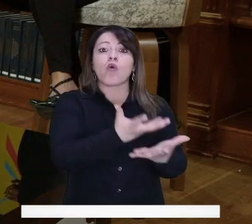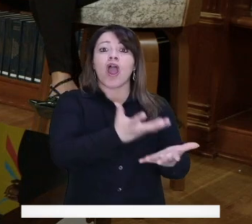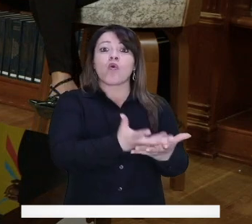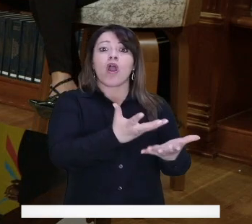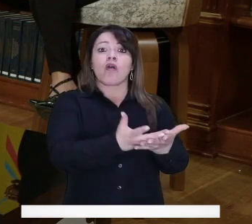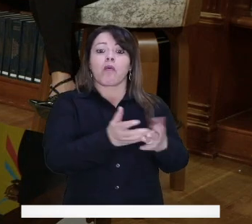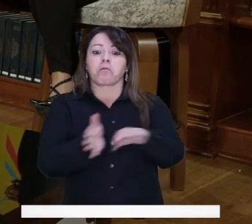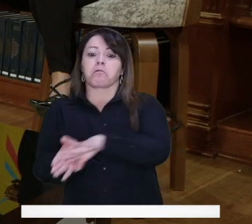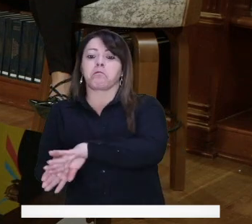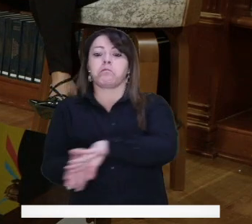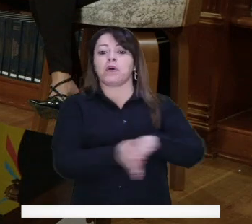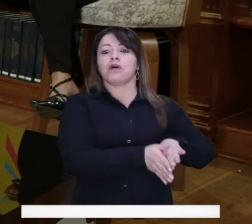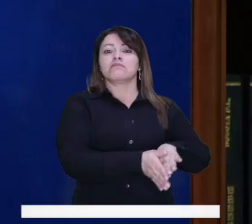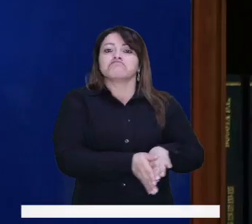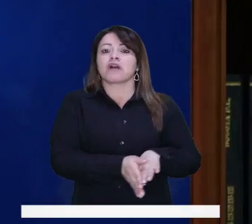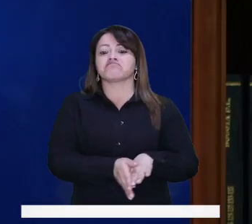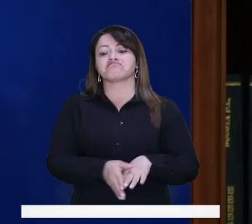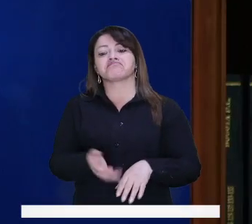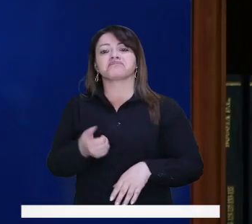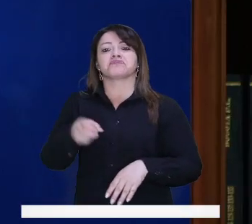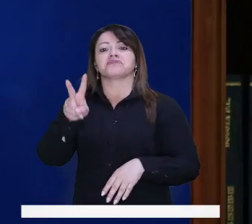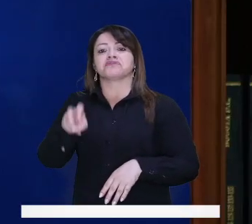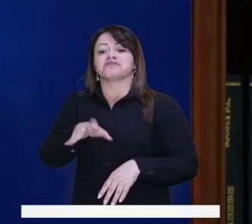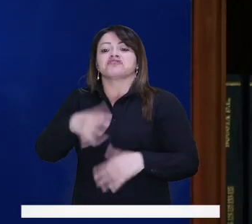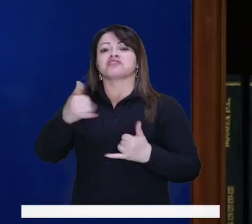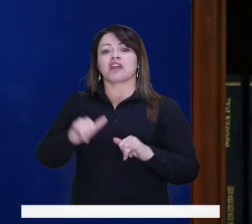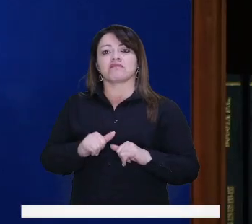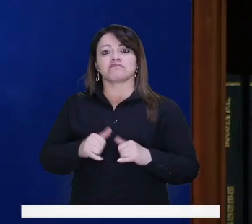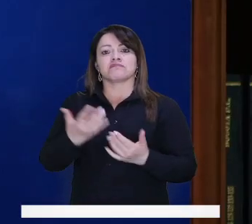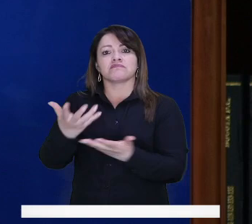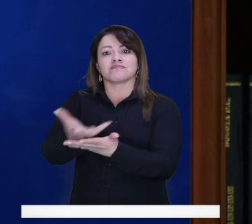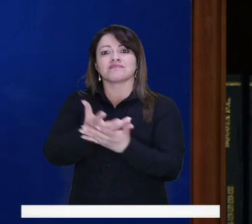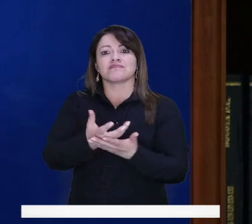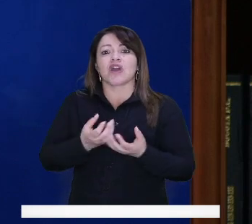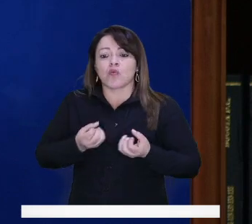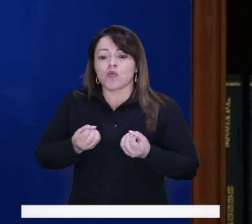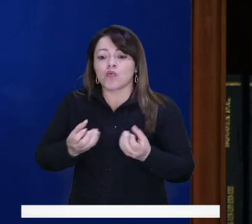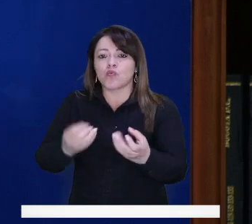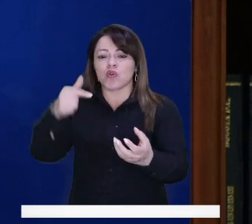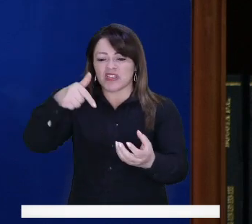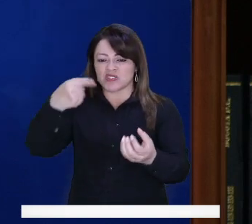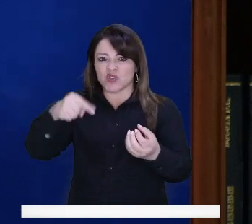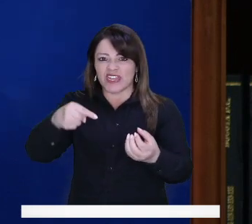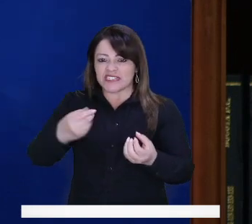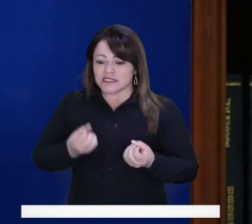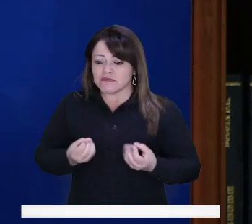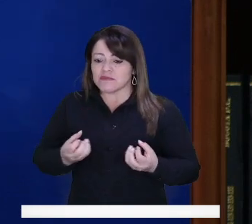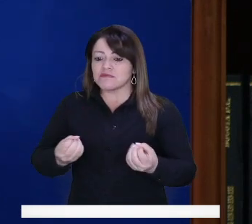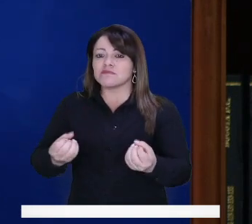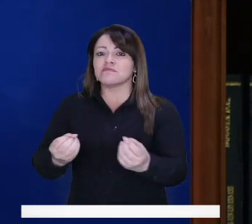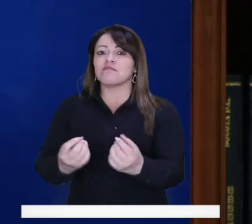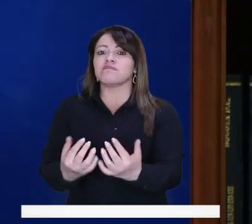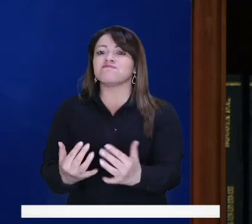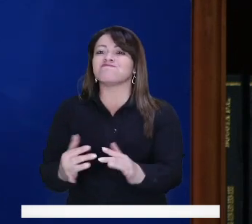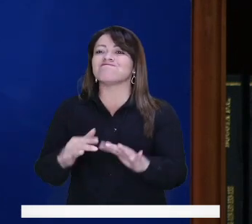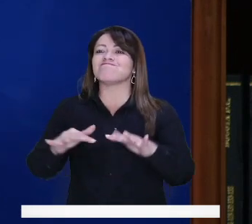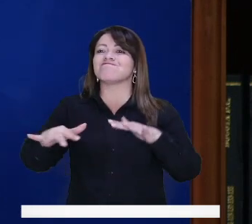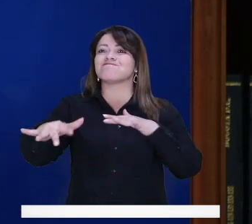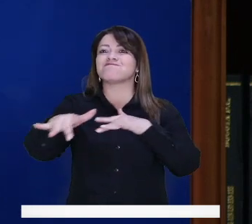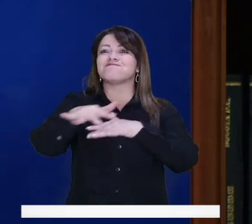matamos 170. Y siempre me lo preguntan, ¿qué es un humedal? Es una esponja natural